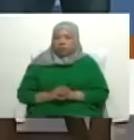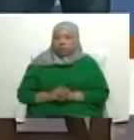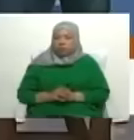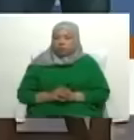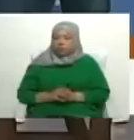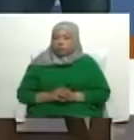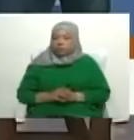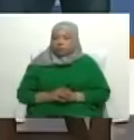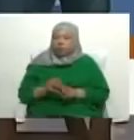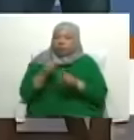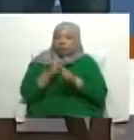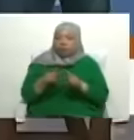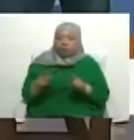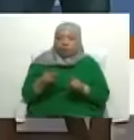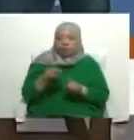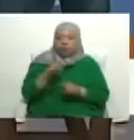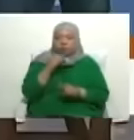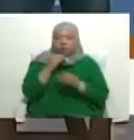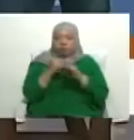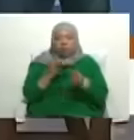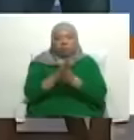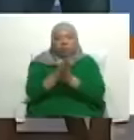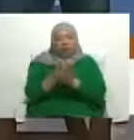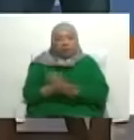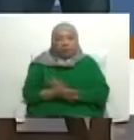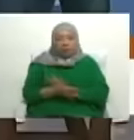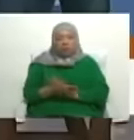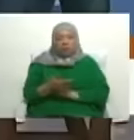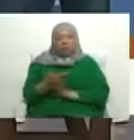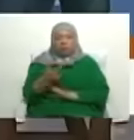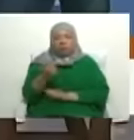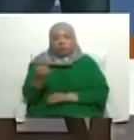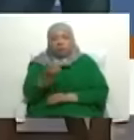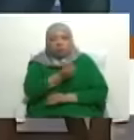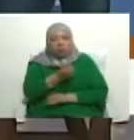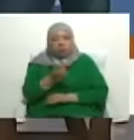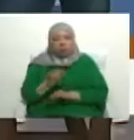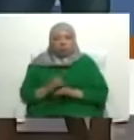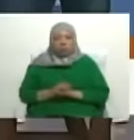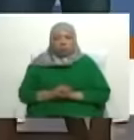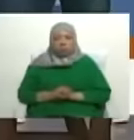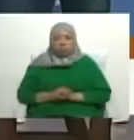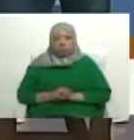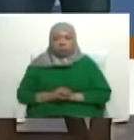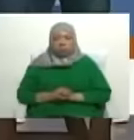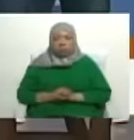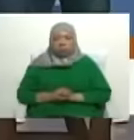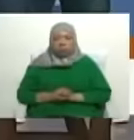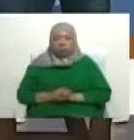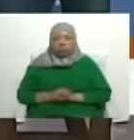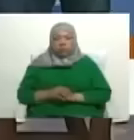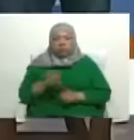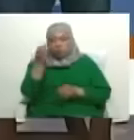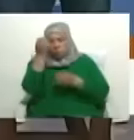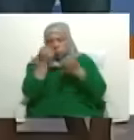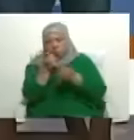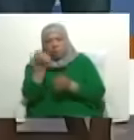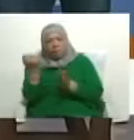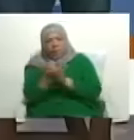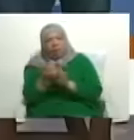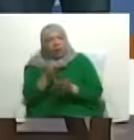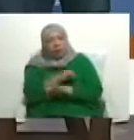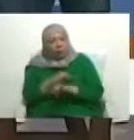No, pero es que, no, ya está bueno. Déjense matar. Déjense secuestrar, déjense asesinar,